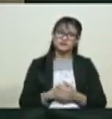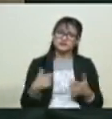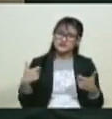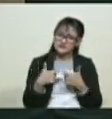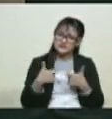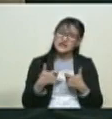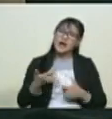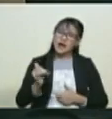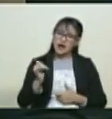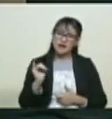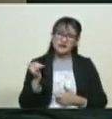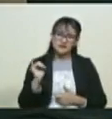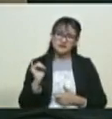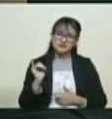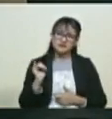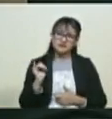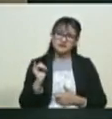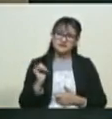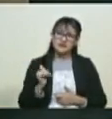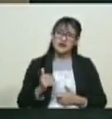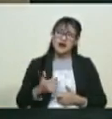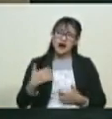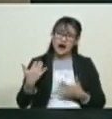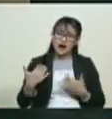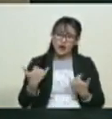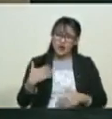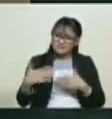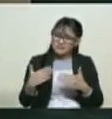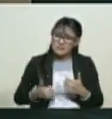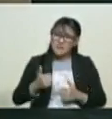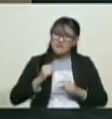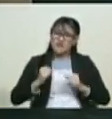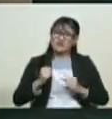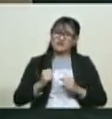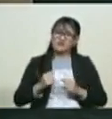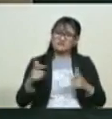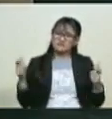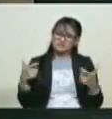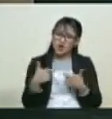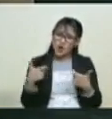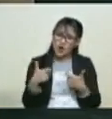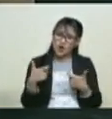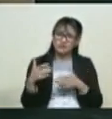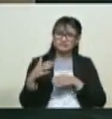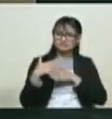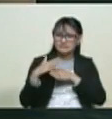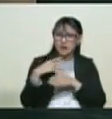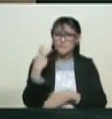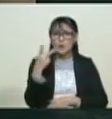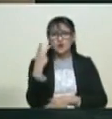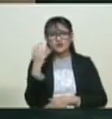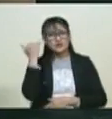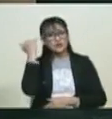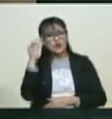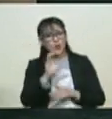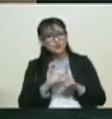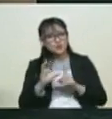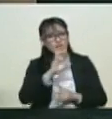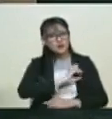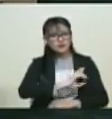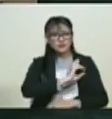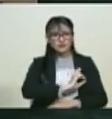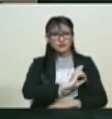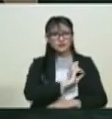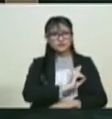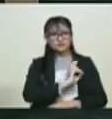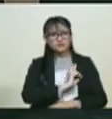que cada día se intensifica más y más allá de las diferencias políticas ideológicas culturales religiosas